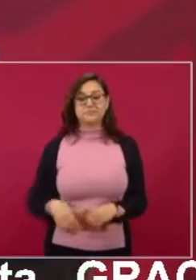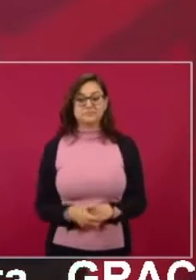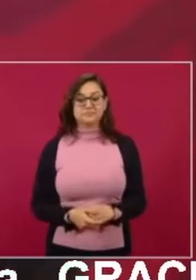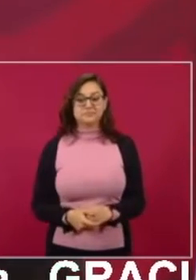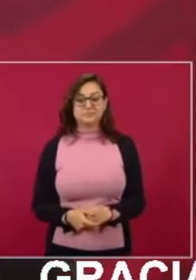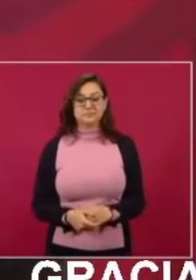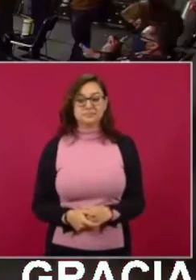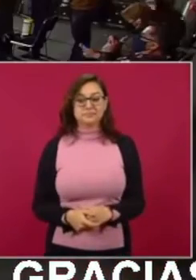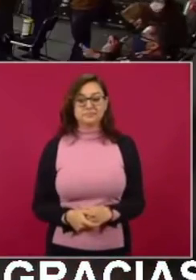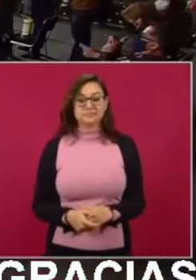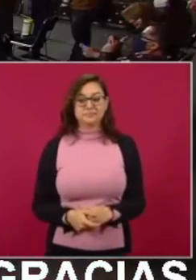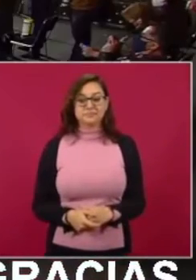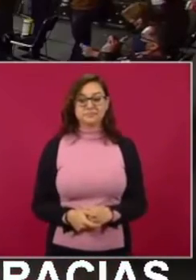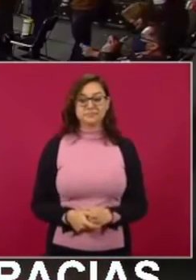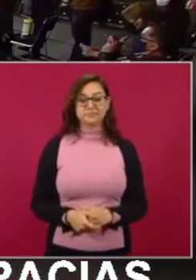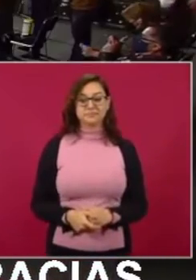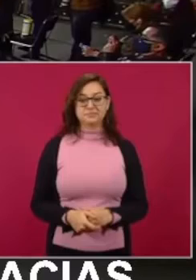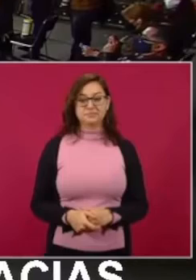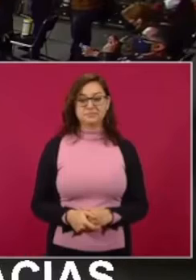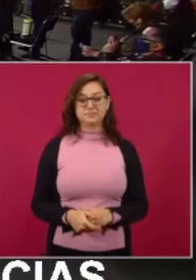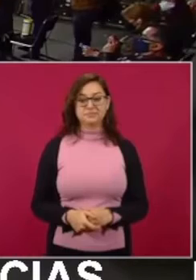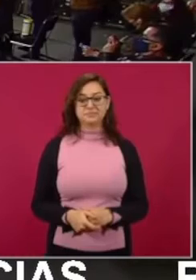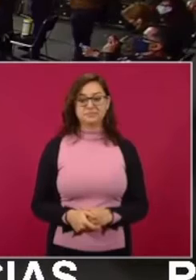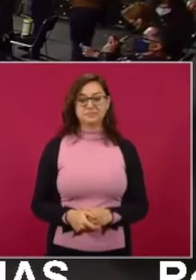entonces es importante